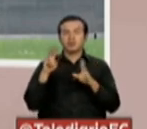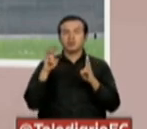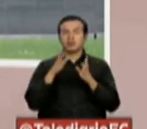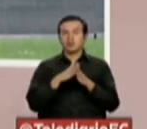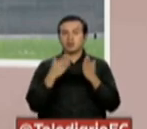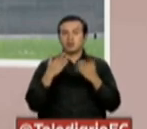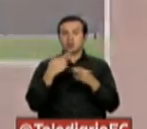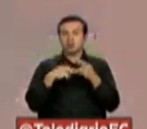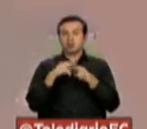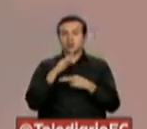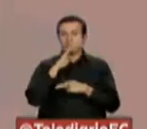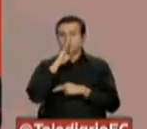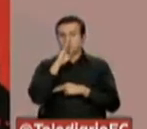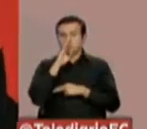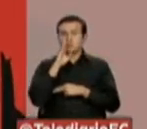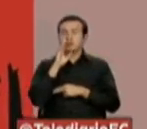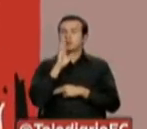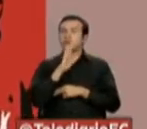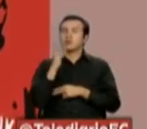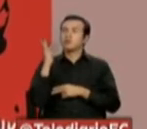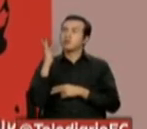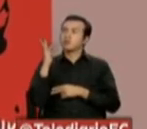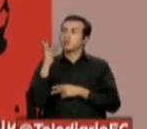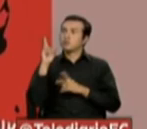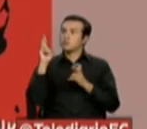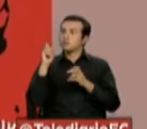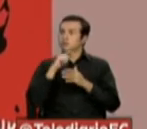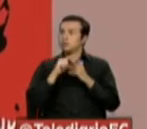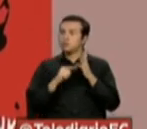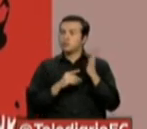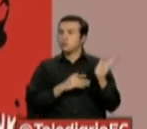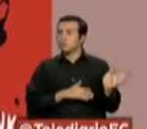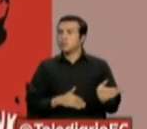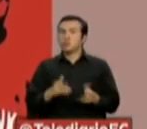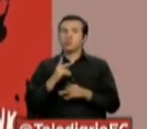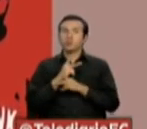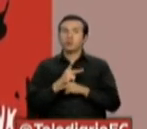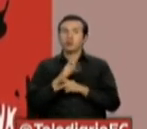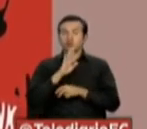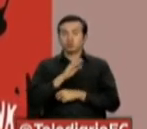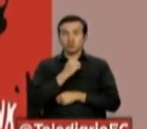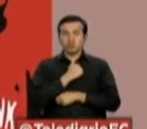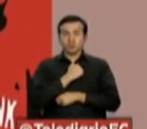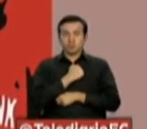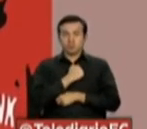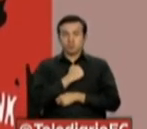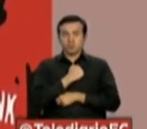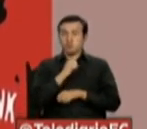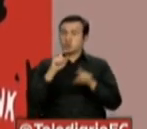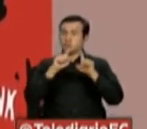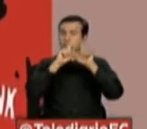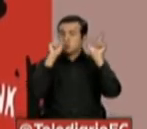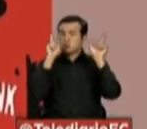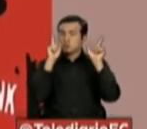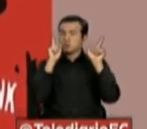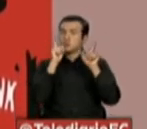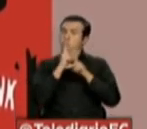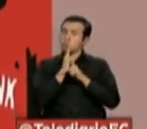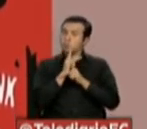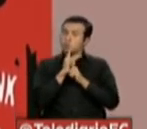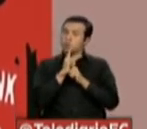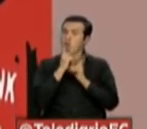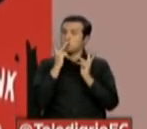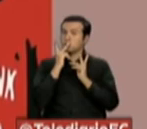los emprendedores desde cero, que trata, entre otros temas, proteja su reputación corporativa. A